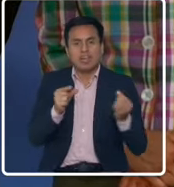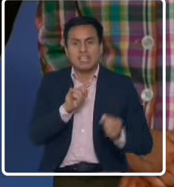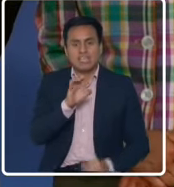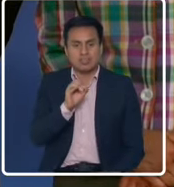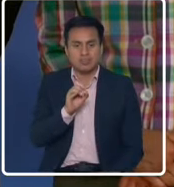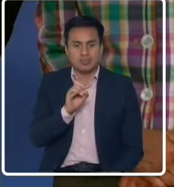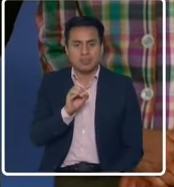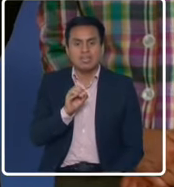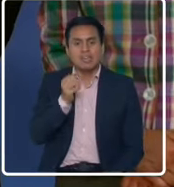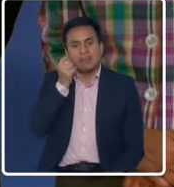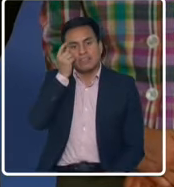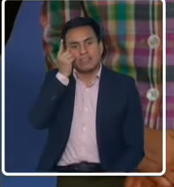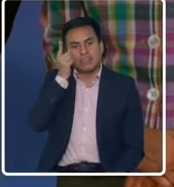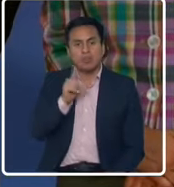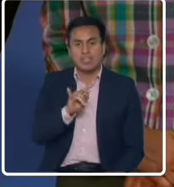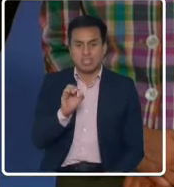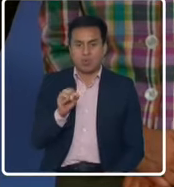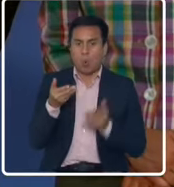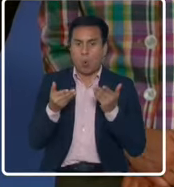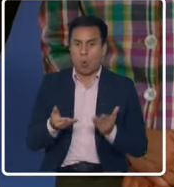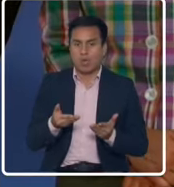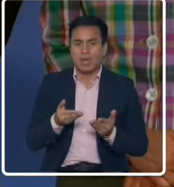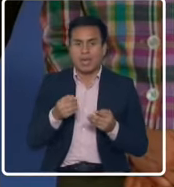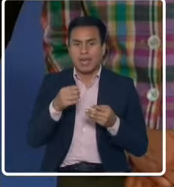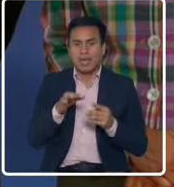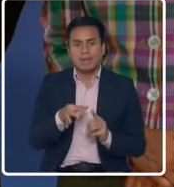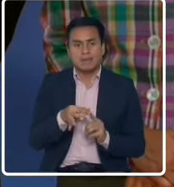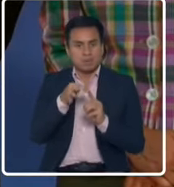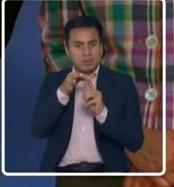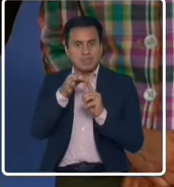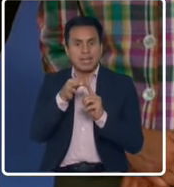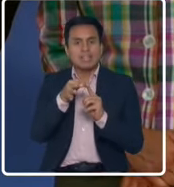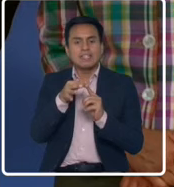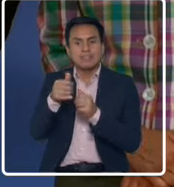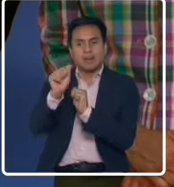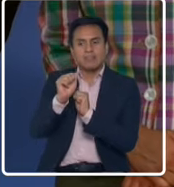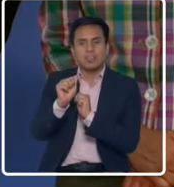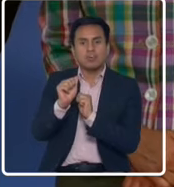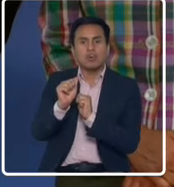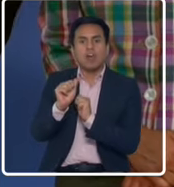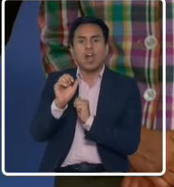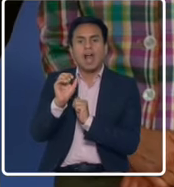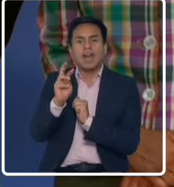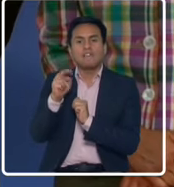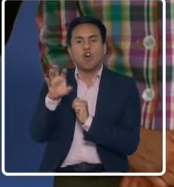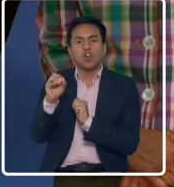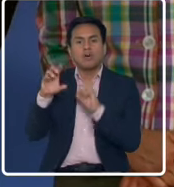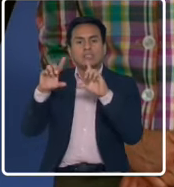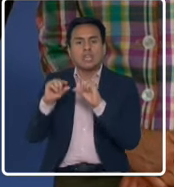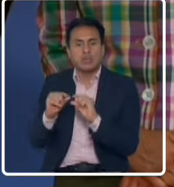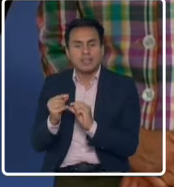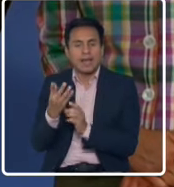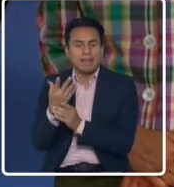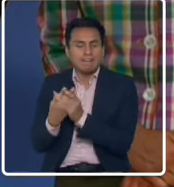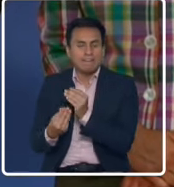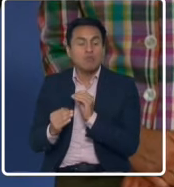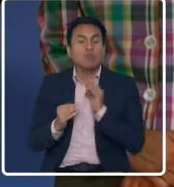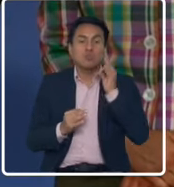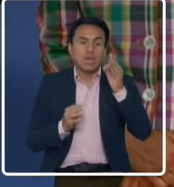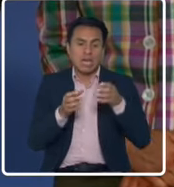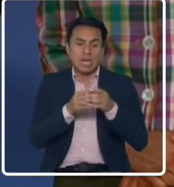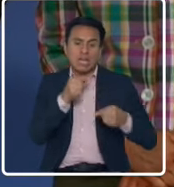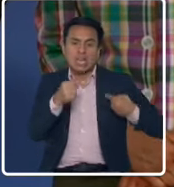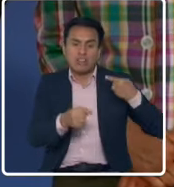del litio entendiendo que el litio hoy día es un elemento fundamental para los desafíos de la carbon neutralidad Pero también es importante pensar en las